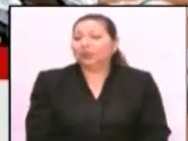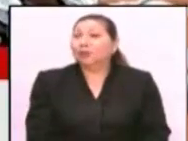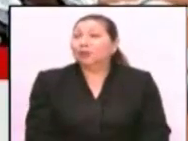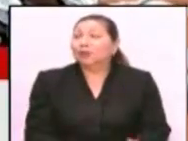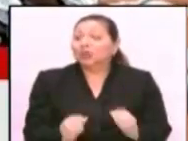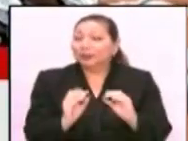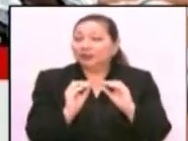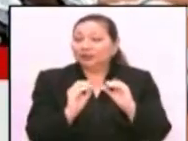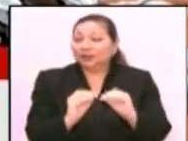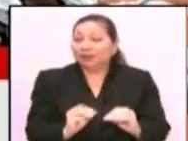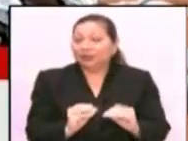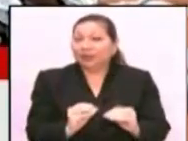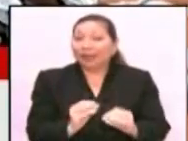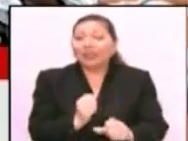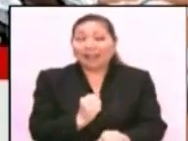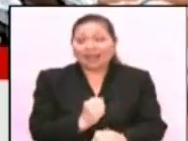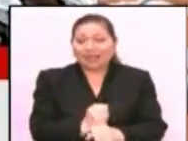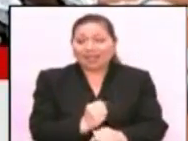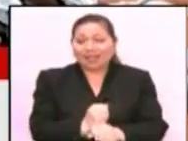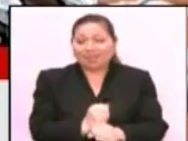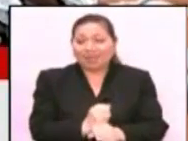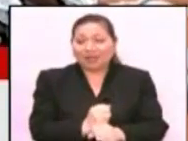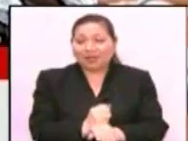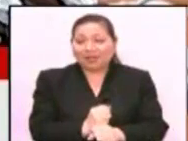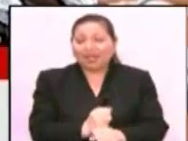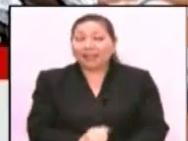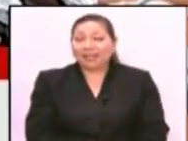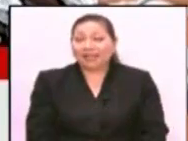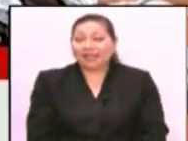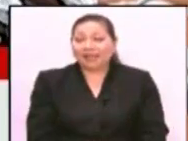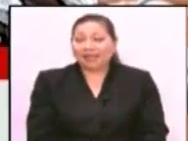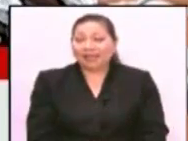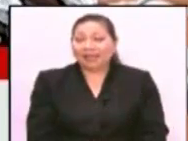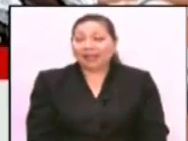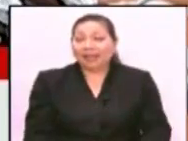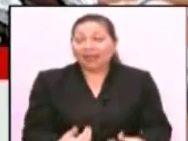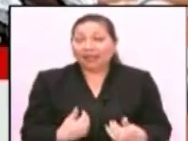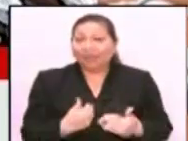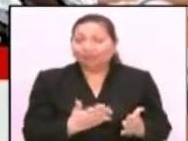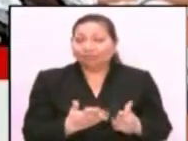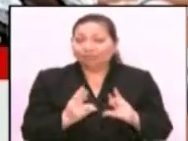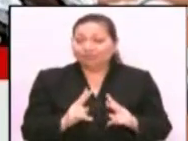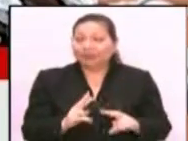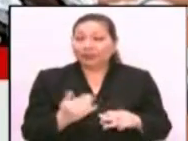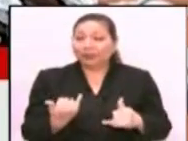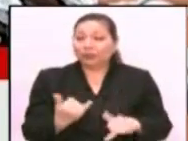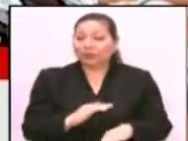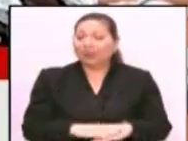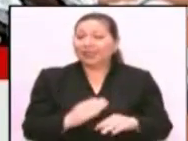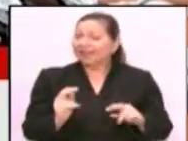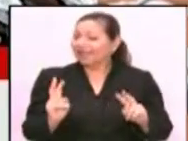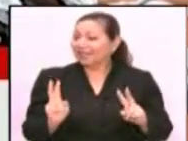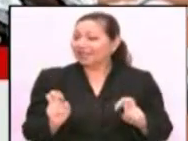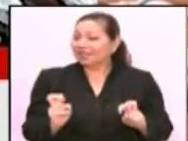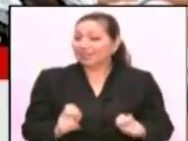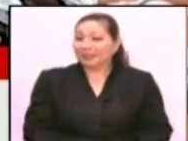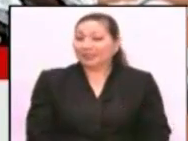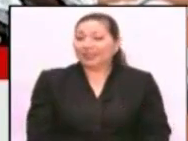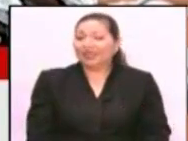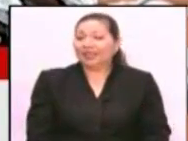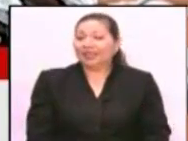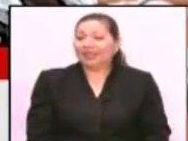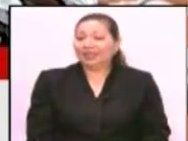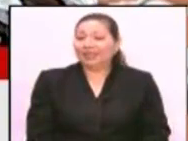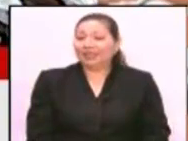se colocan en el mercado laboral, y me gustaría preguntarle si es que tenemos algún operador que esté viendo ese tema. Y lo que me